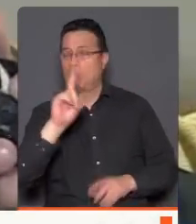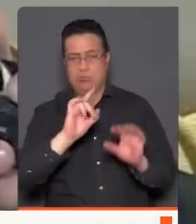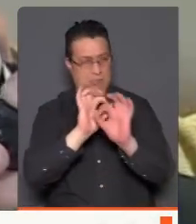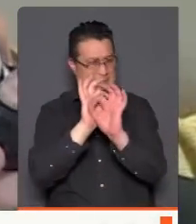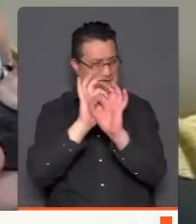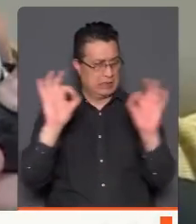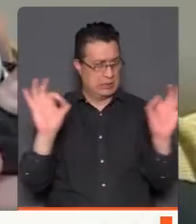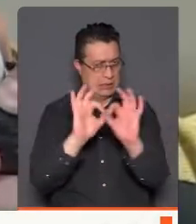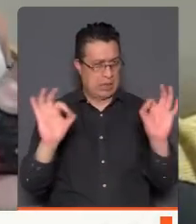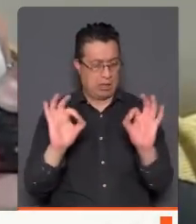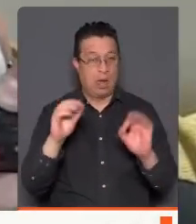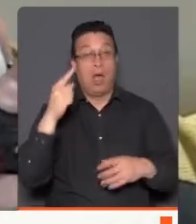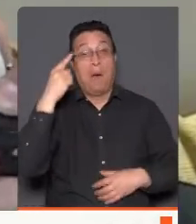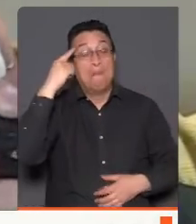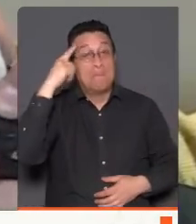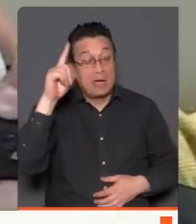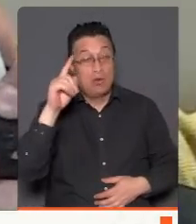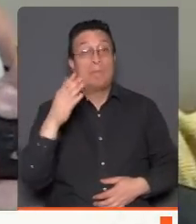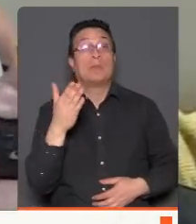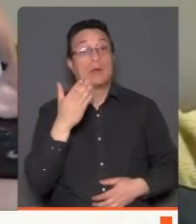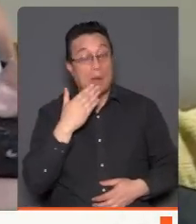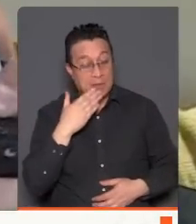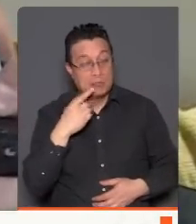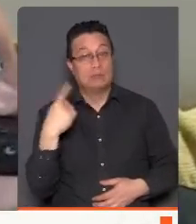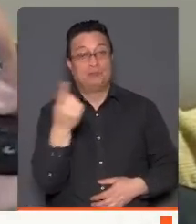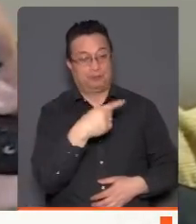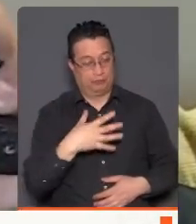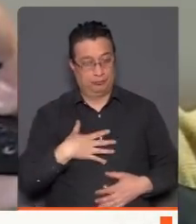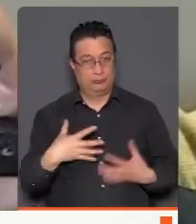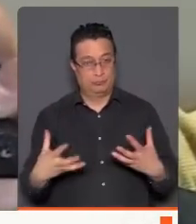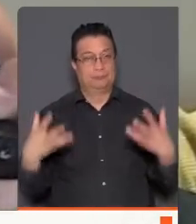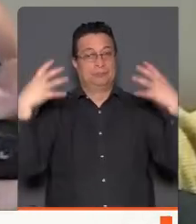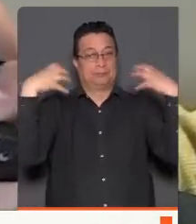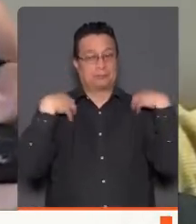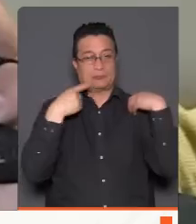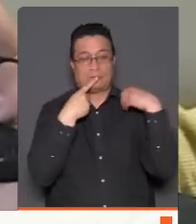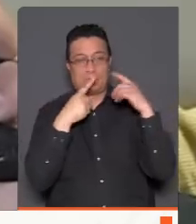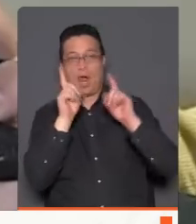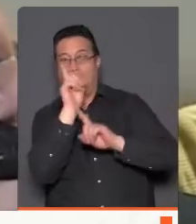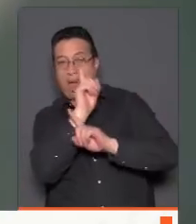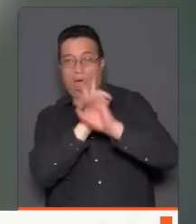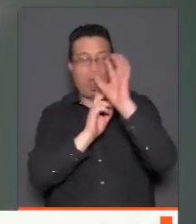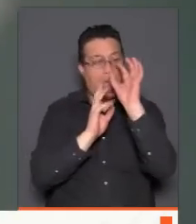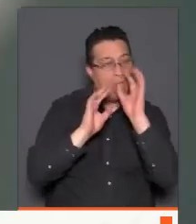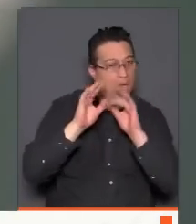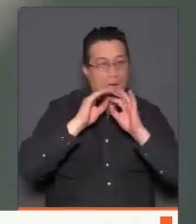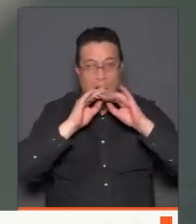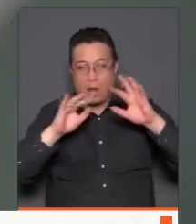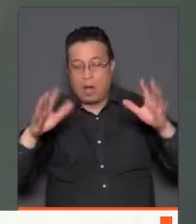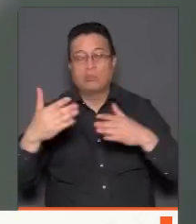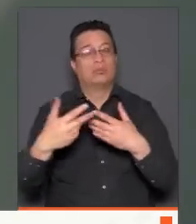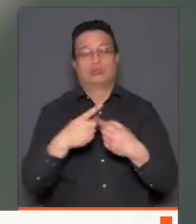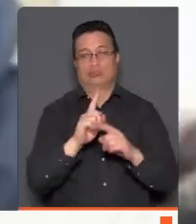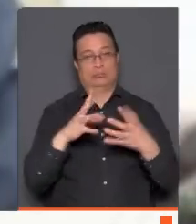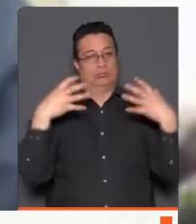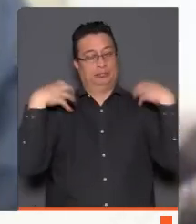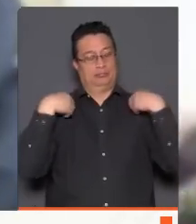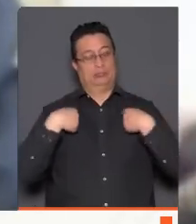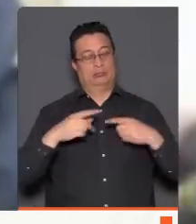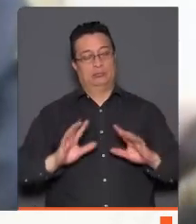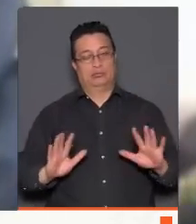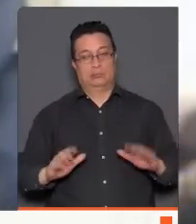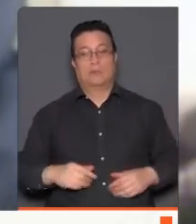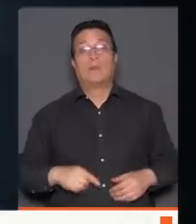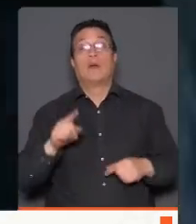obviamente no nos vamos a hacer cargo de especulaciones que andan circulando por la prensa revelación de supuestos contactos de